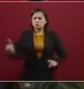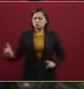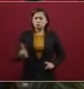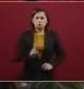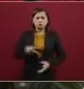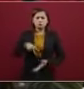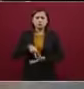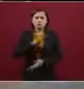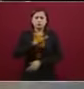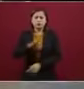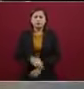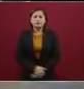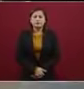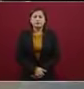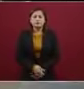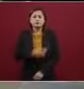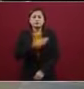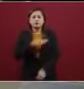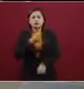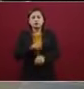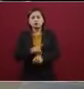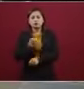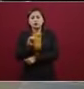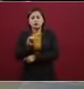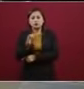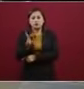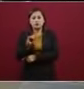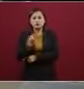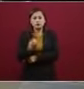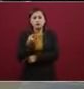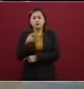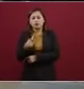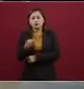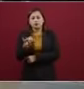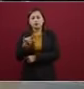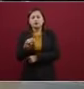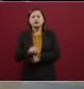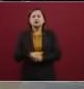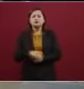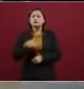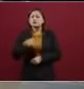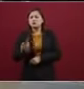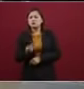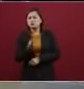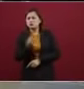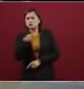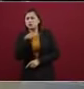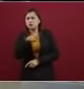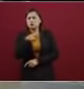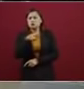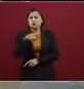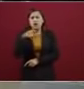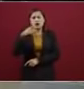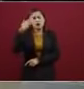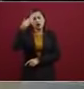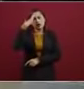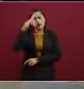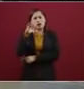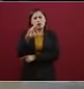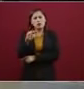favor. Buenos días, soy Alberto Rodríguez, de CDP Noticias. Mis preguntas van para el general Luis Rodríguez.